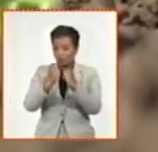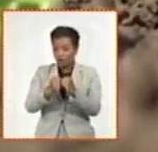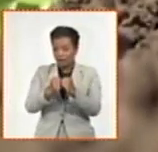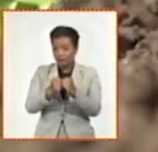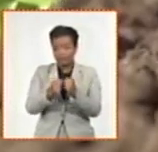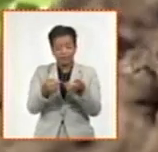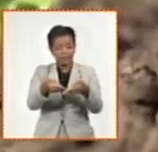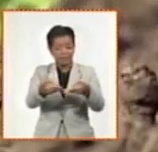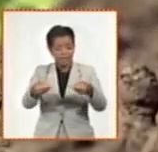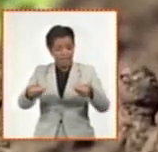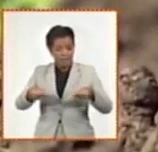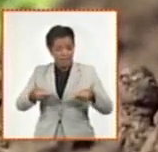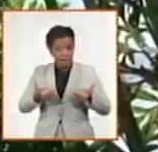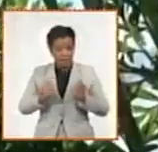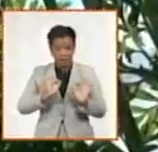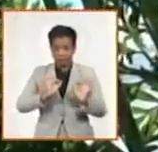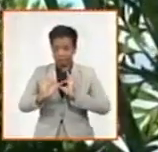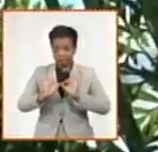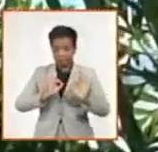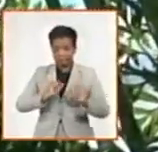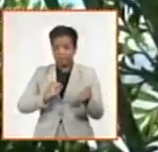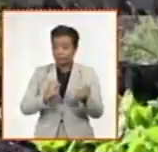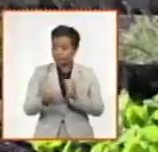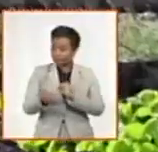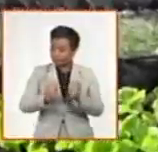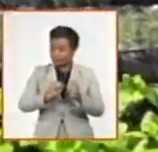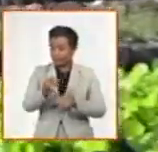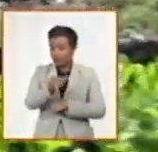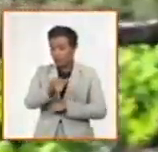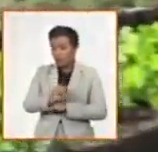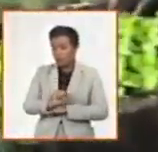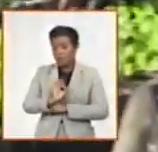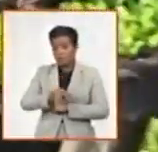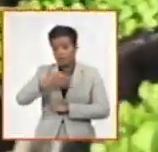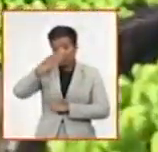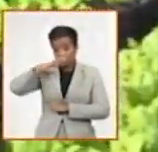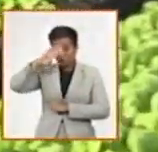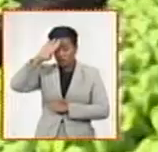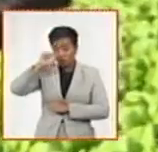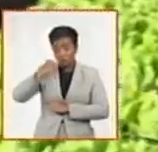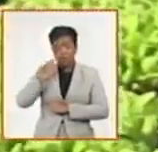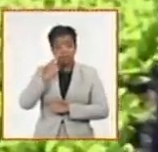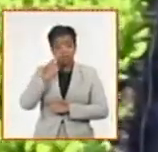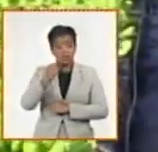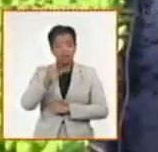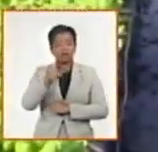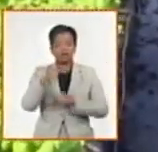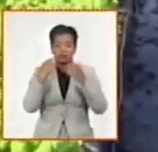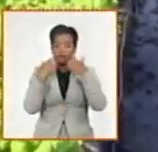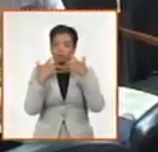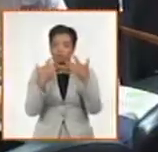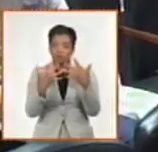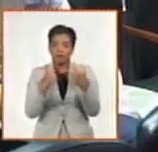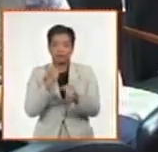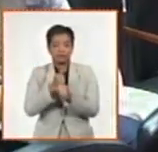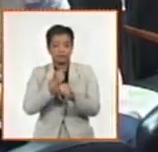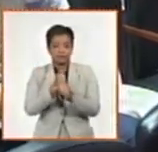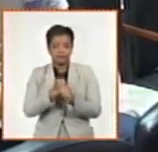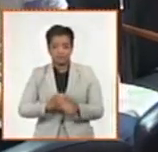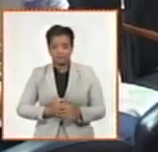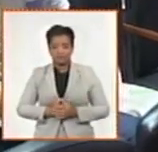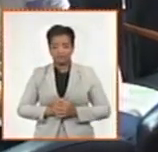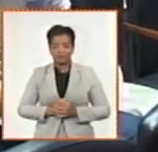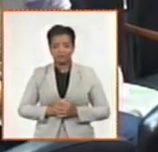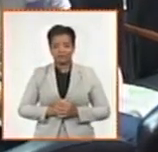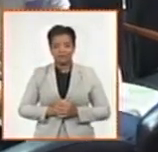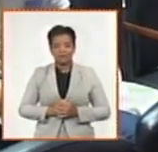de los suelos y el equilibrio biológico. Es por ello que la mayor de las Antillas es referente en este campo.